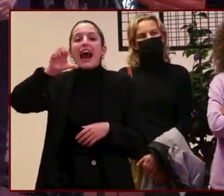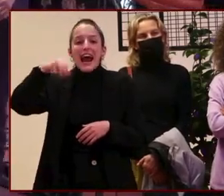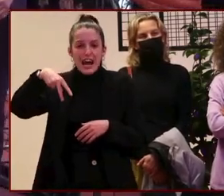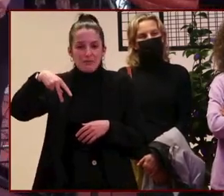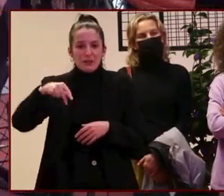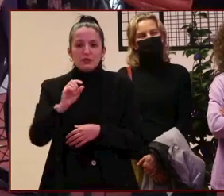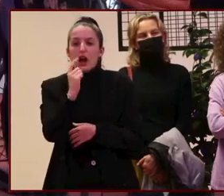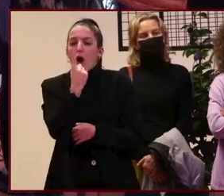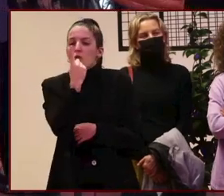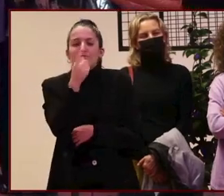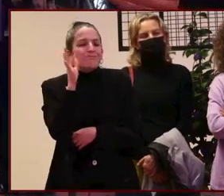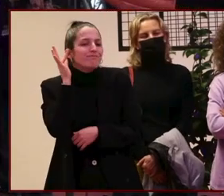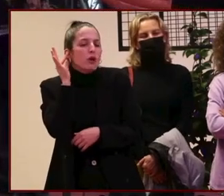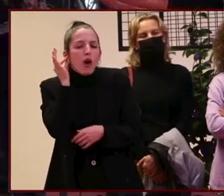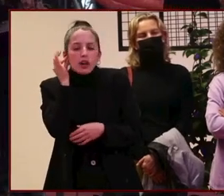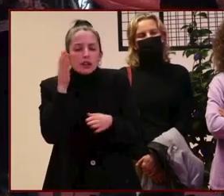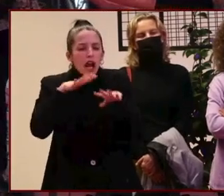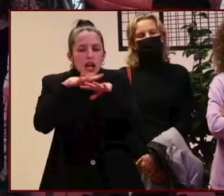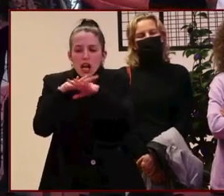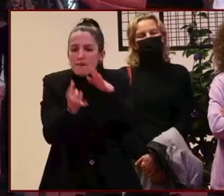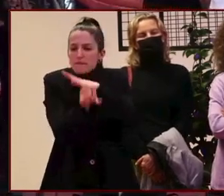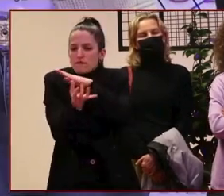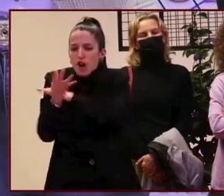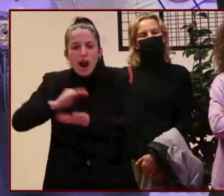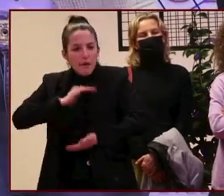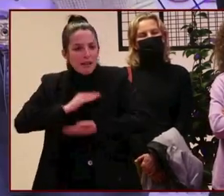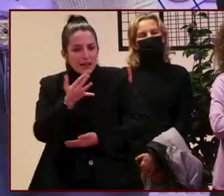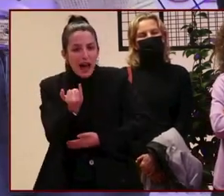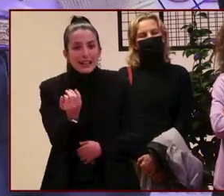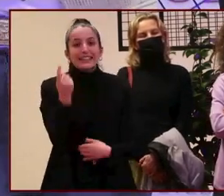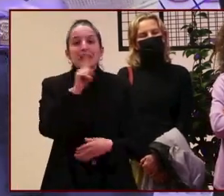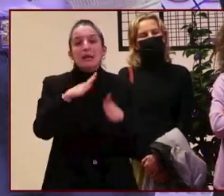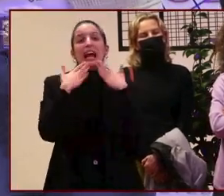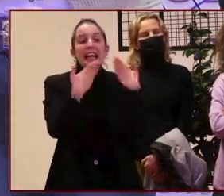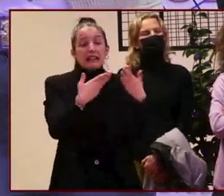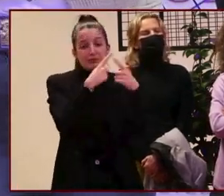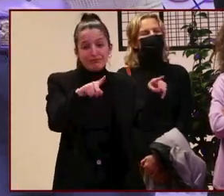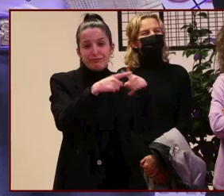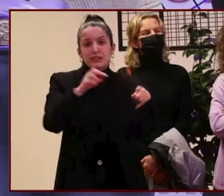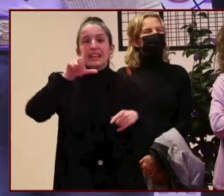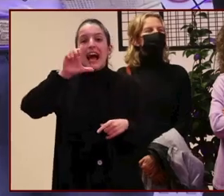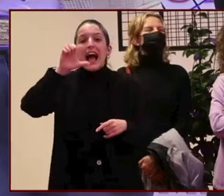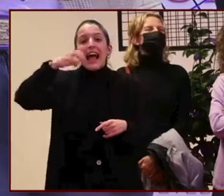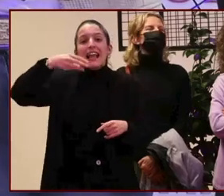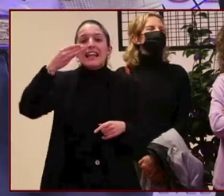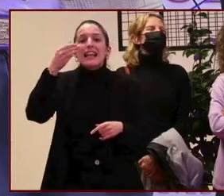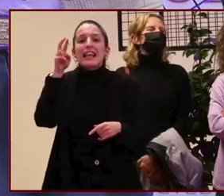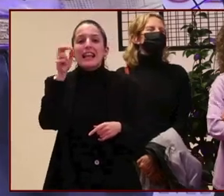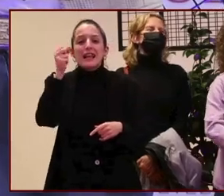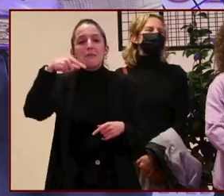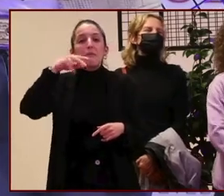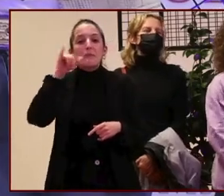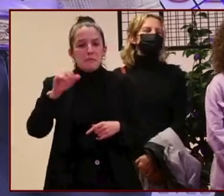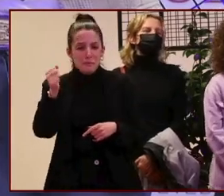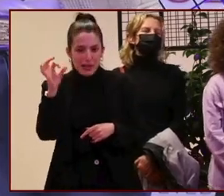capacidad para crear redes gracias a las libranzas que o se hicieron de música